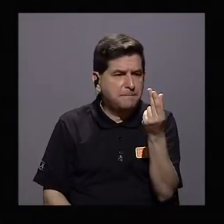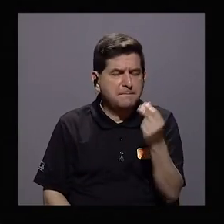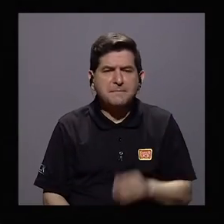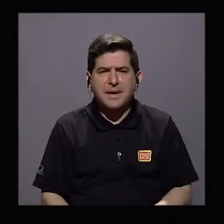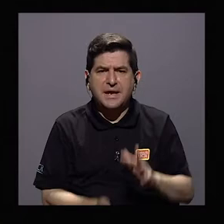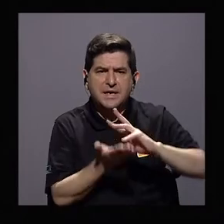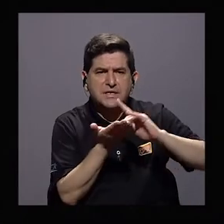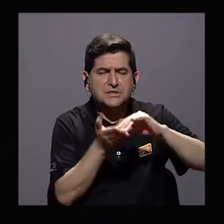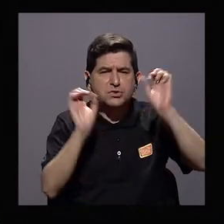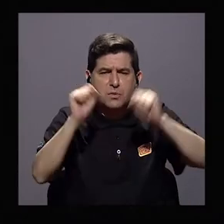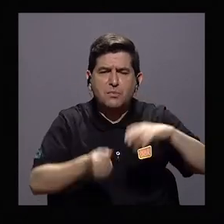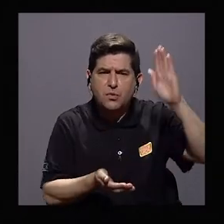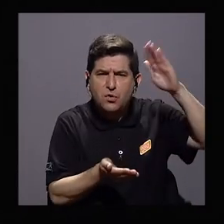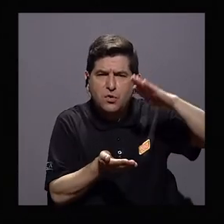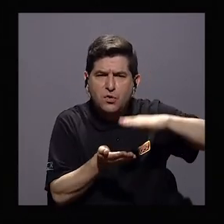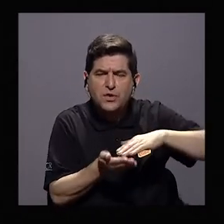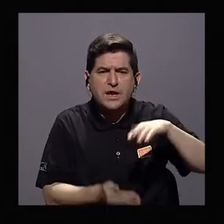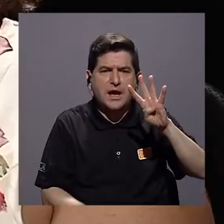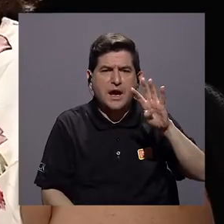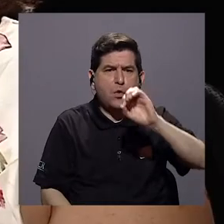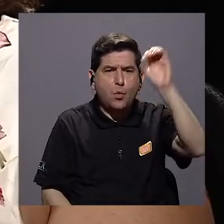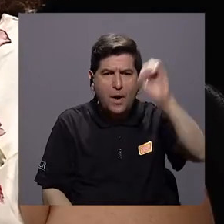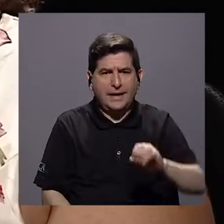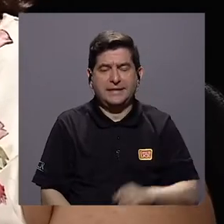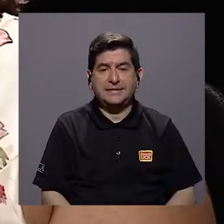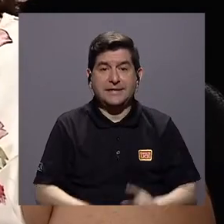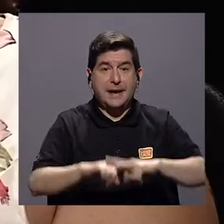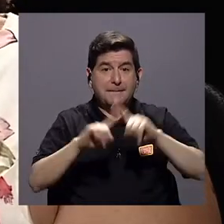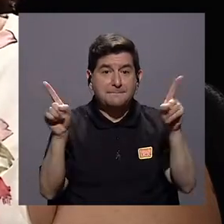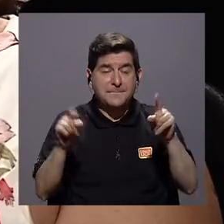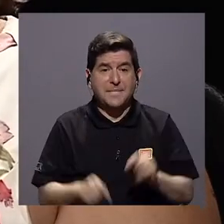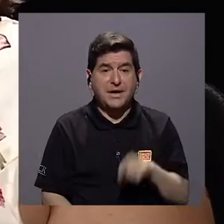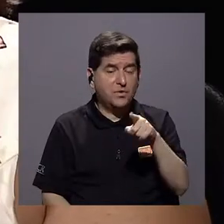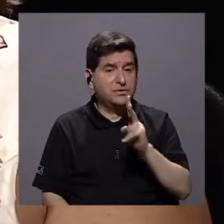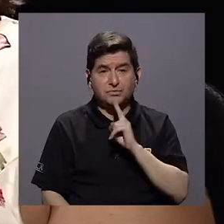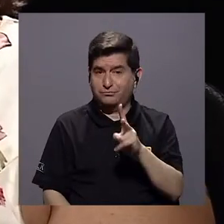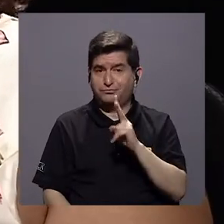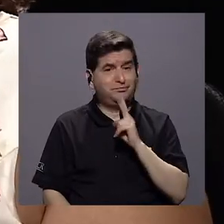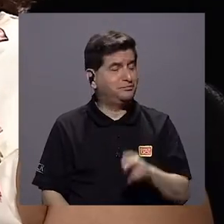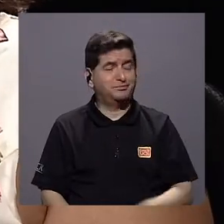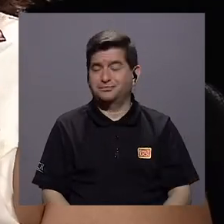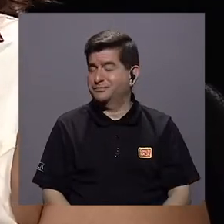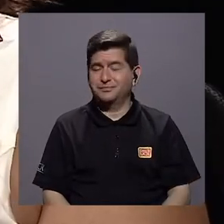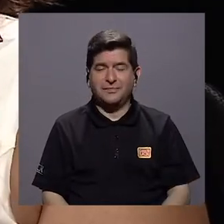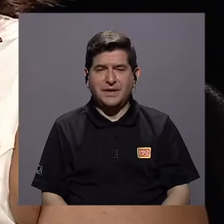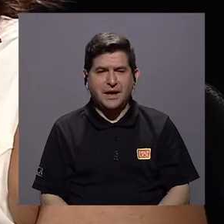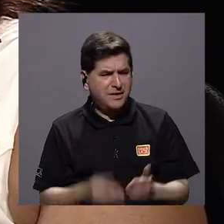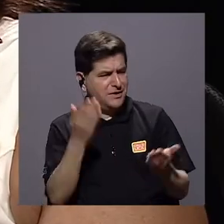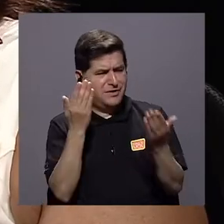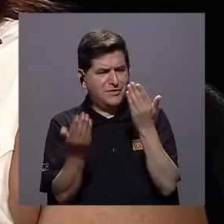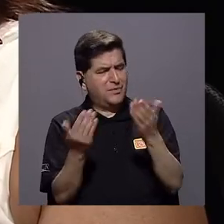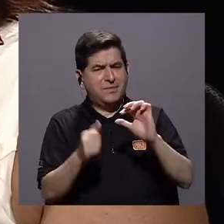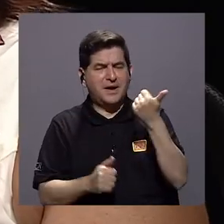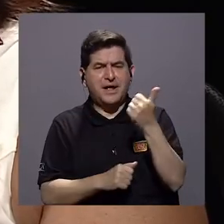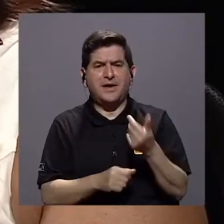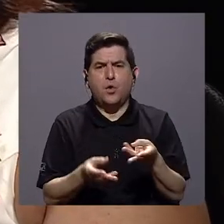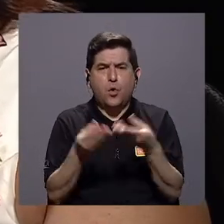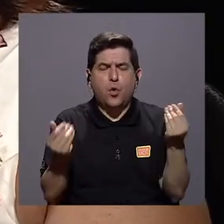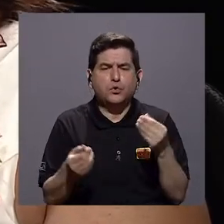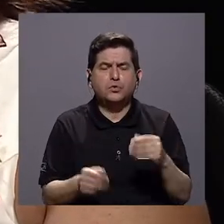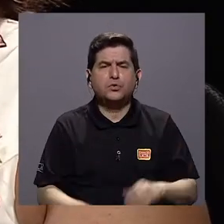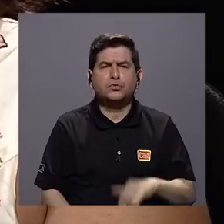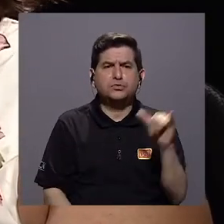arroz podría bajar en un 40%, pero eso no es cierto, porque si lo comparamos con otros